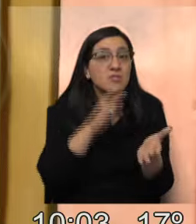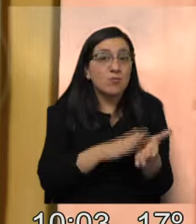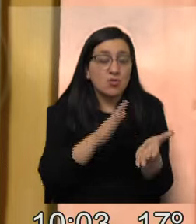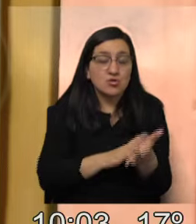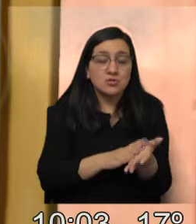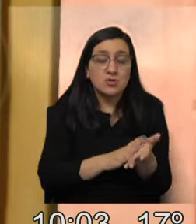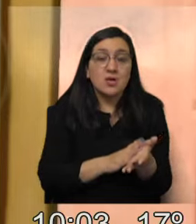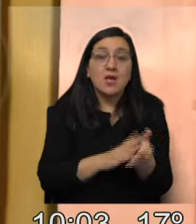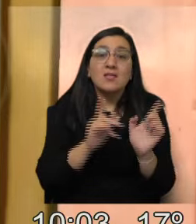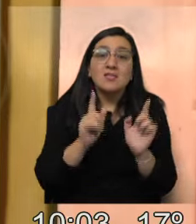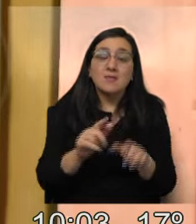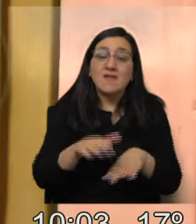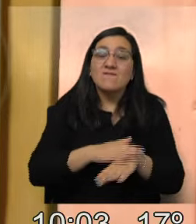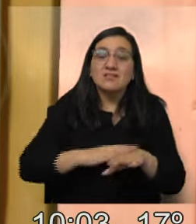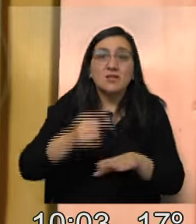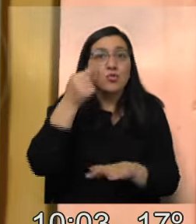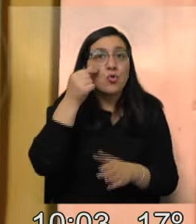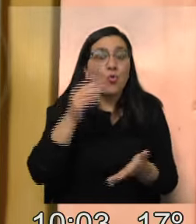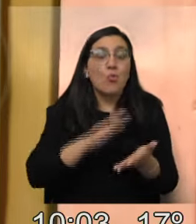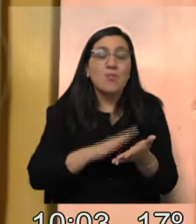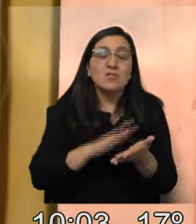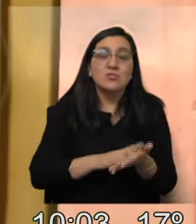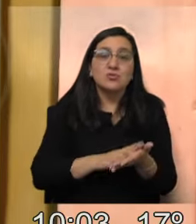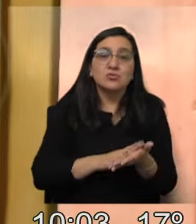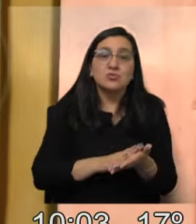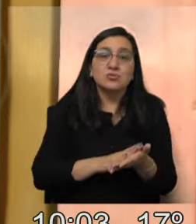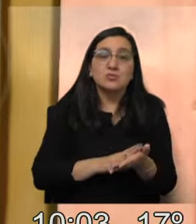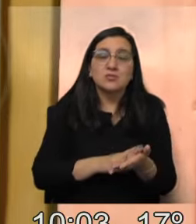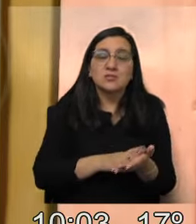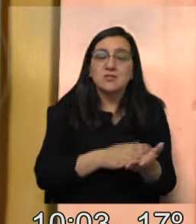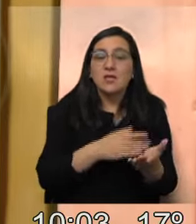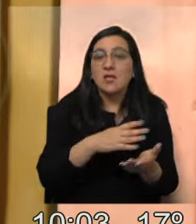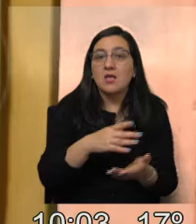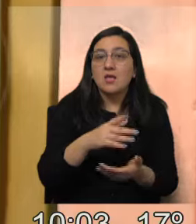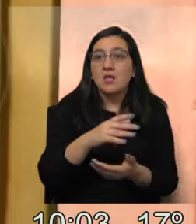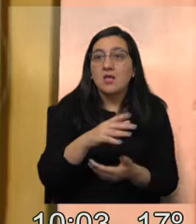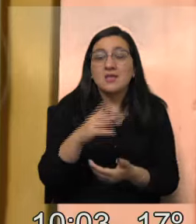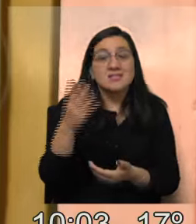sino en base a documentación que se va obteniendo